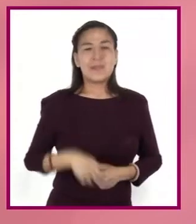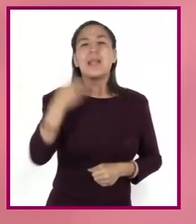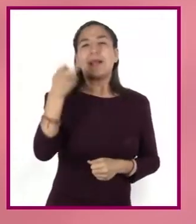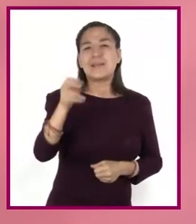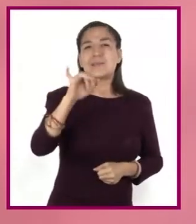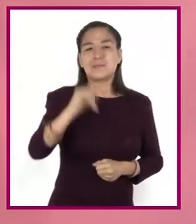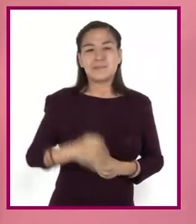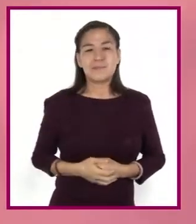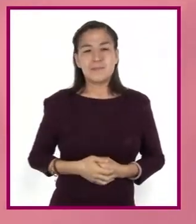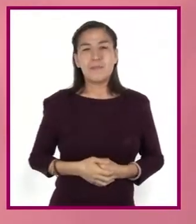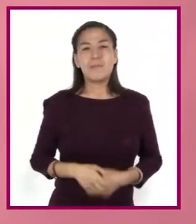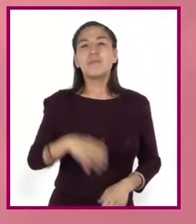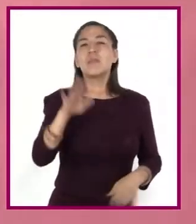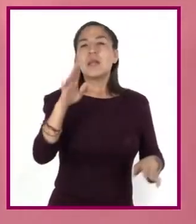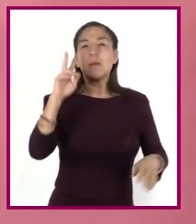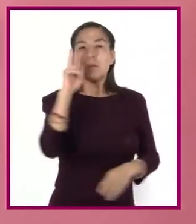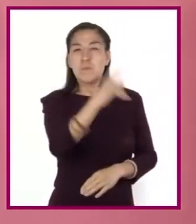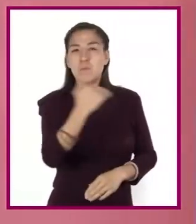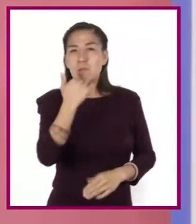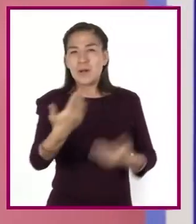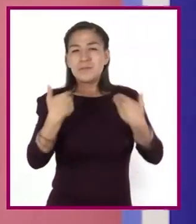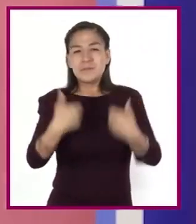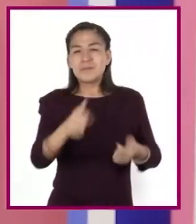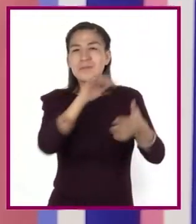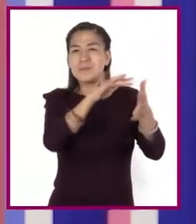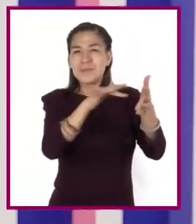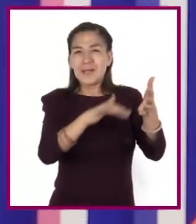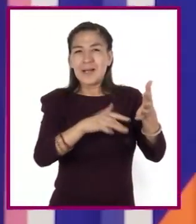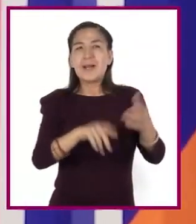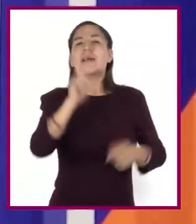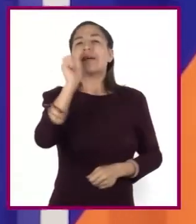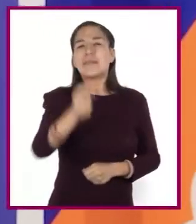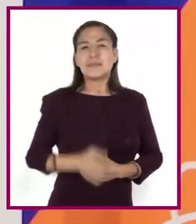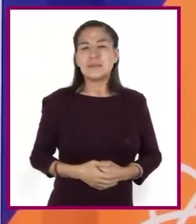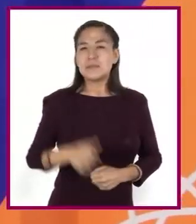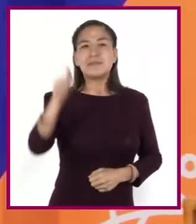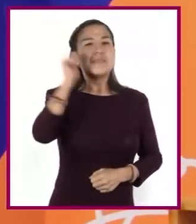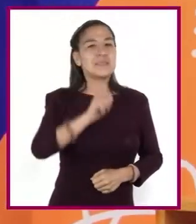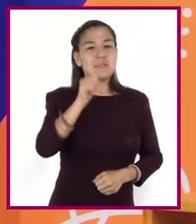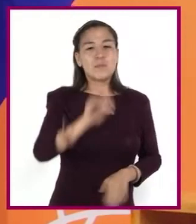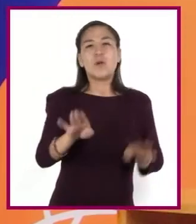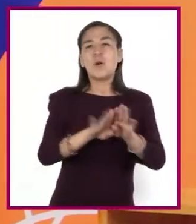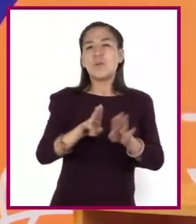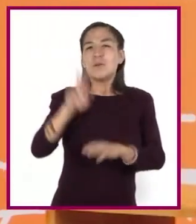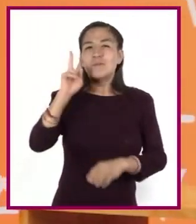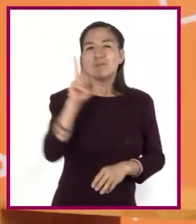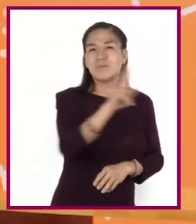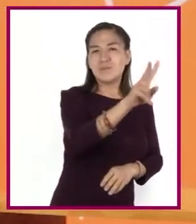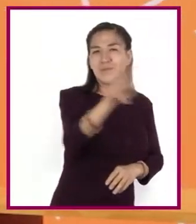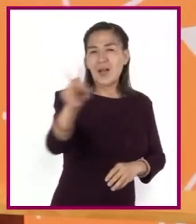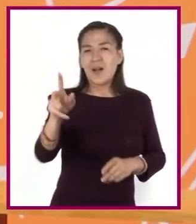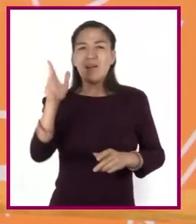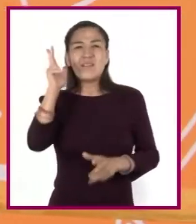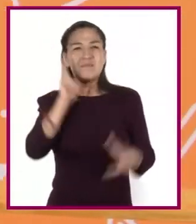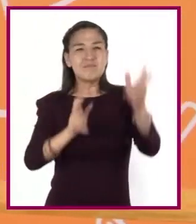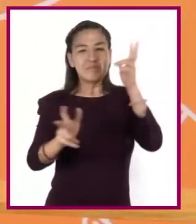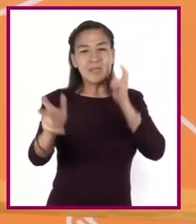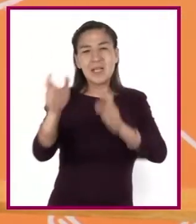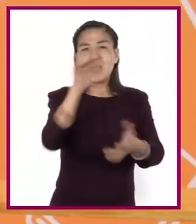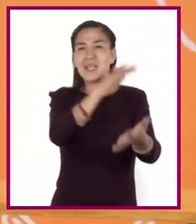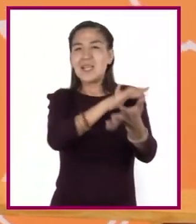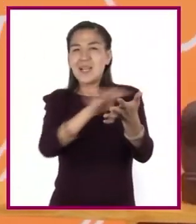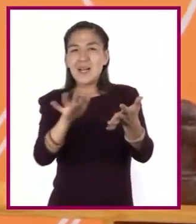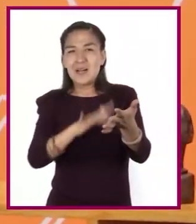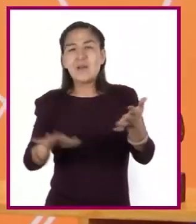Efectivamente, y si somos buenos observadores, podemos darnos cuenta que siempre estamos viendo, escuchando,